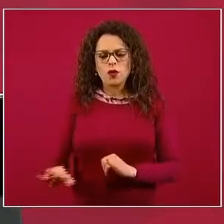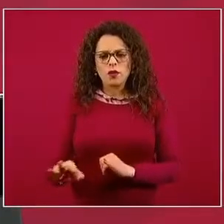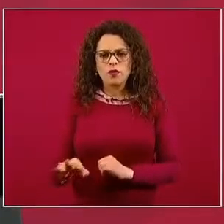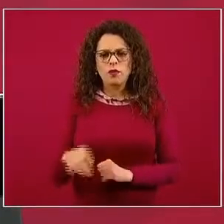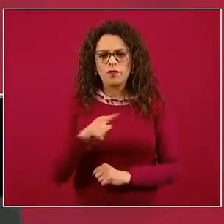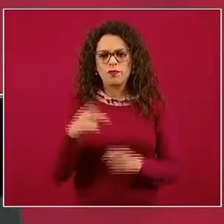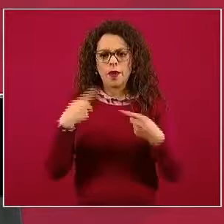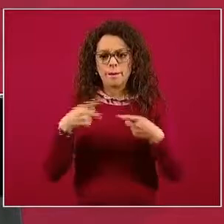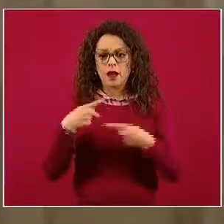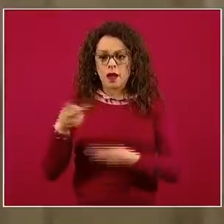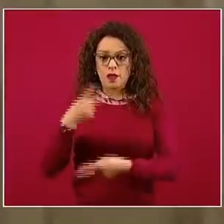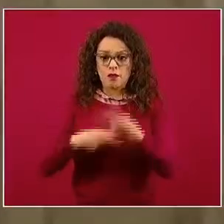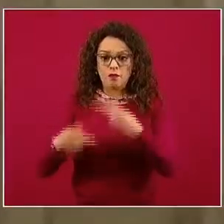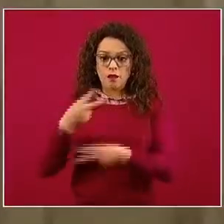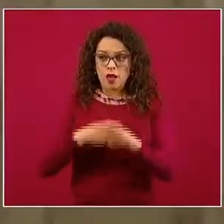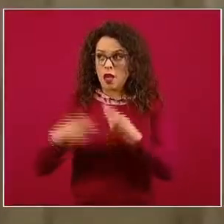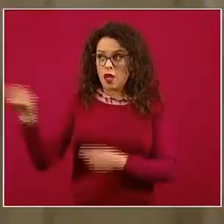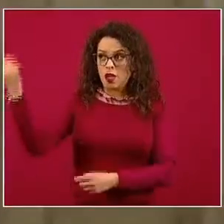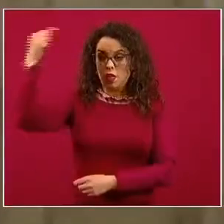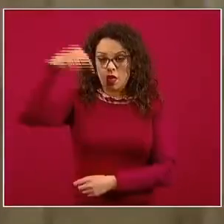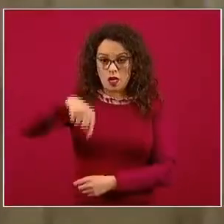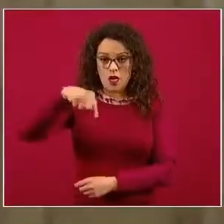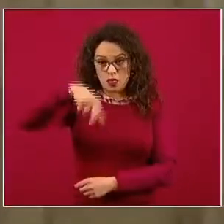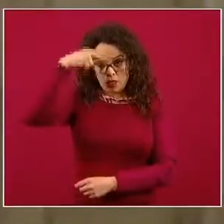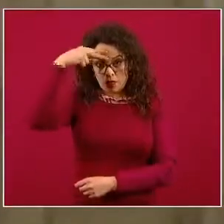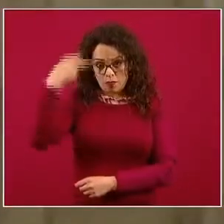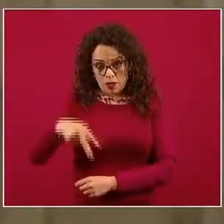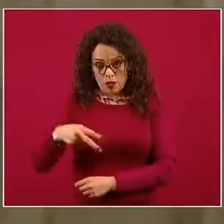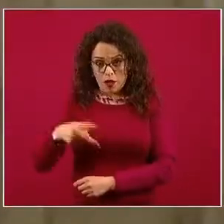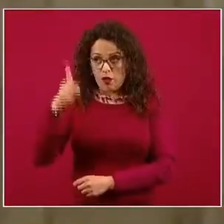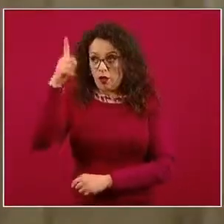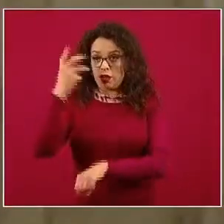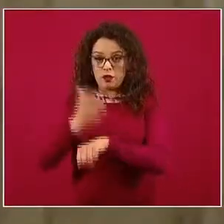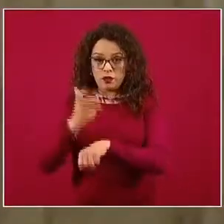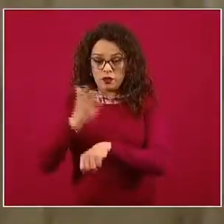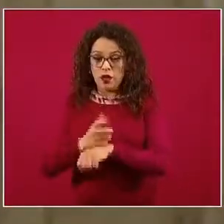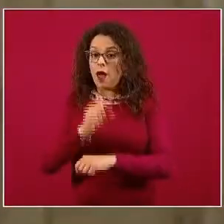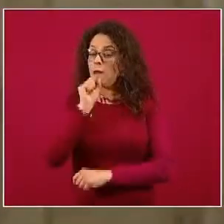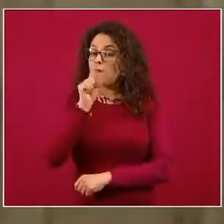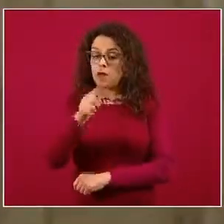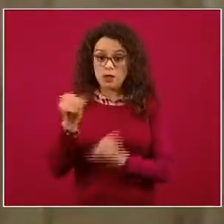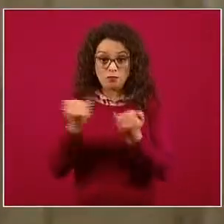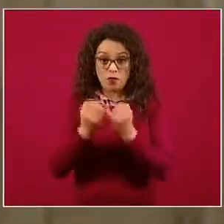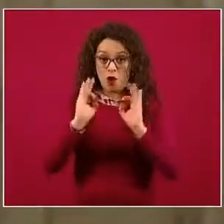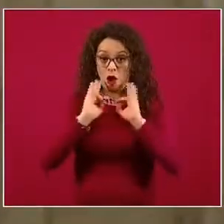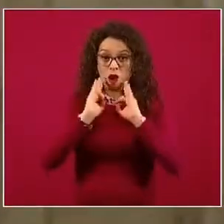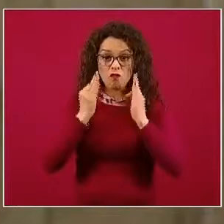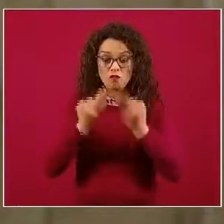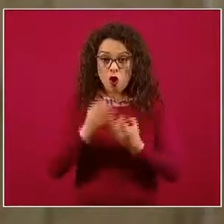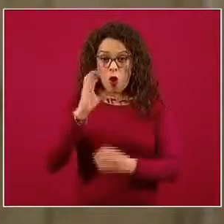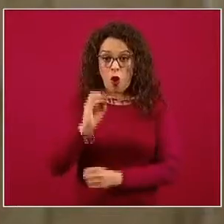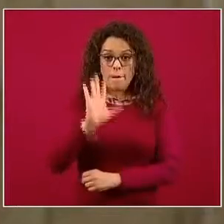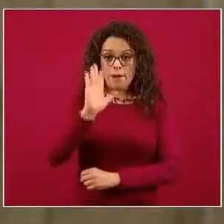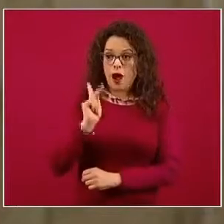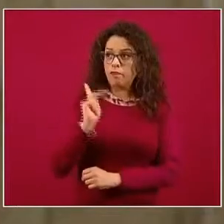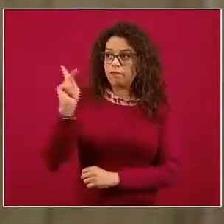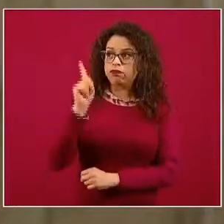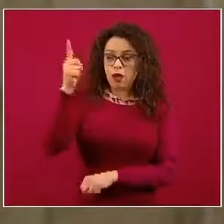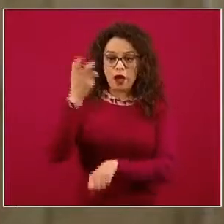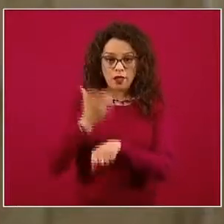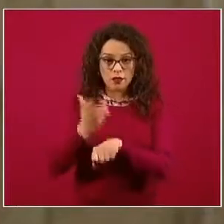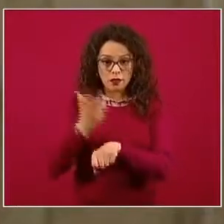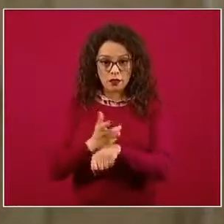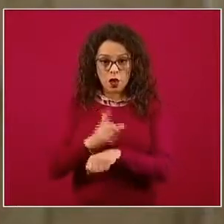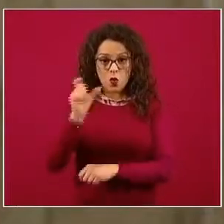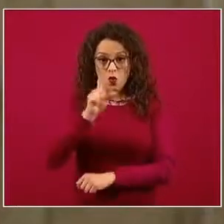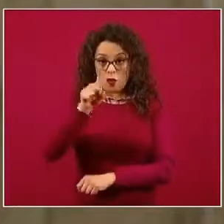que viene de Estados Unidos o que está regresando a México, ¿se va a tomar las mismas medidas o algo similar a lo de Estados Unidos?